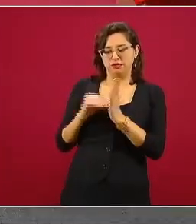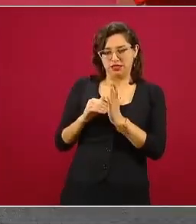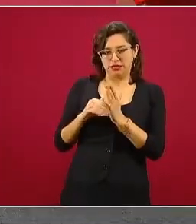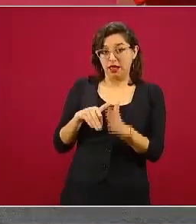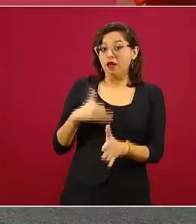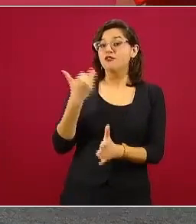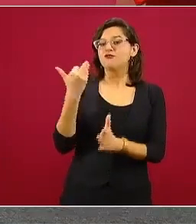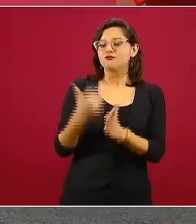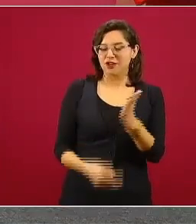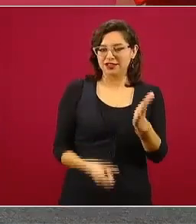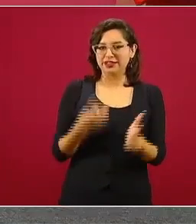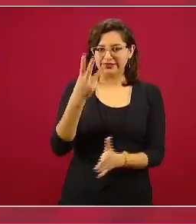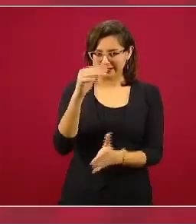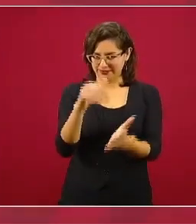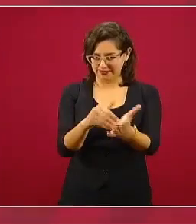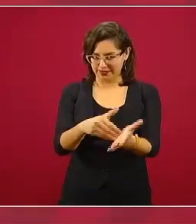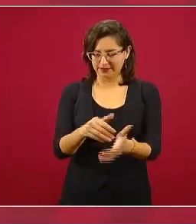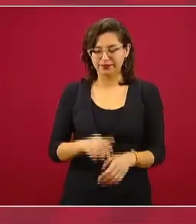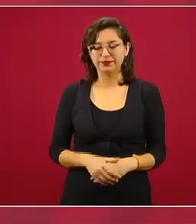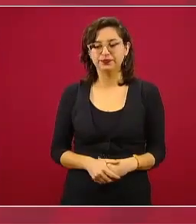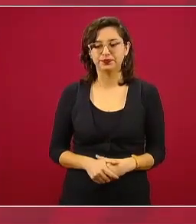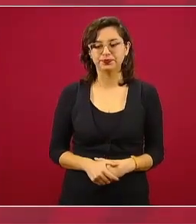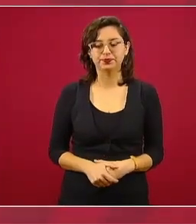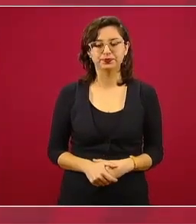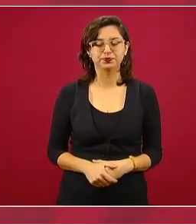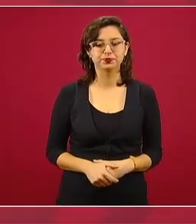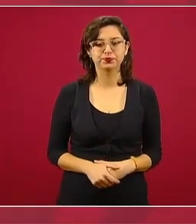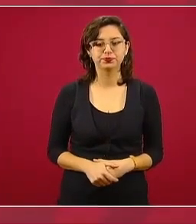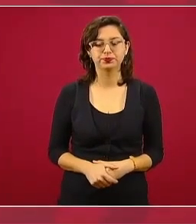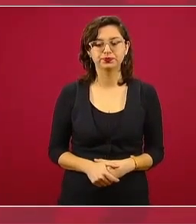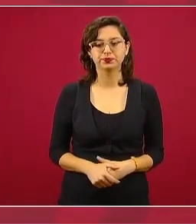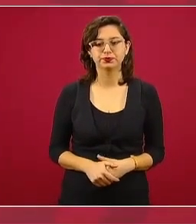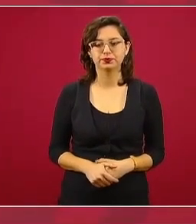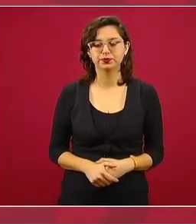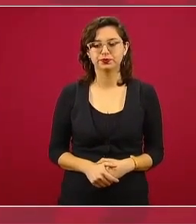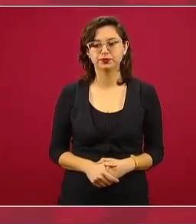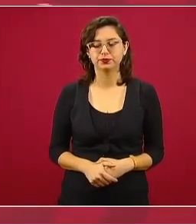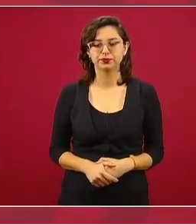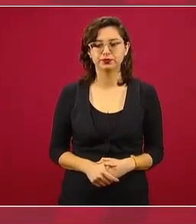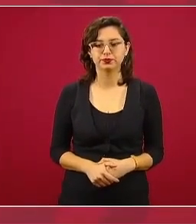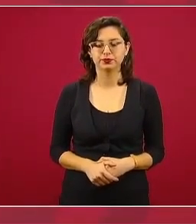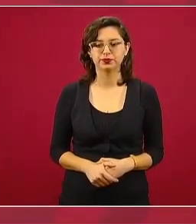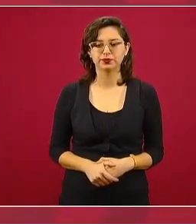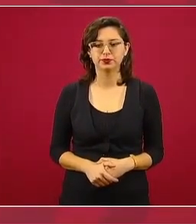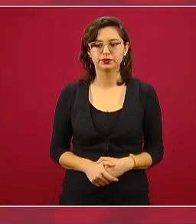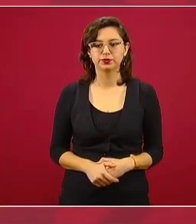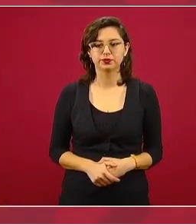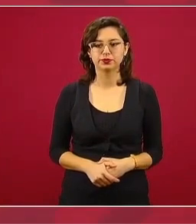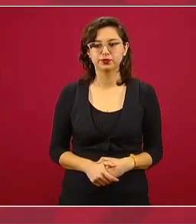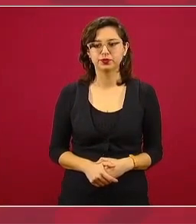es el dato. Mire, para